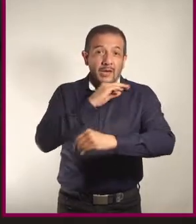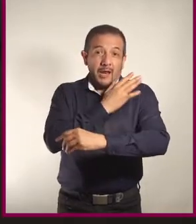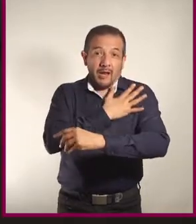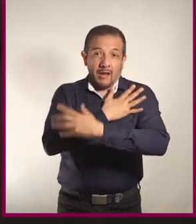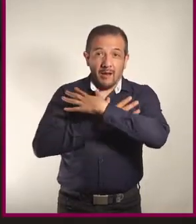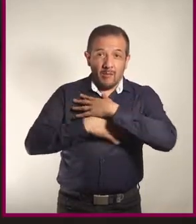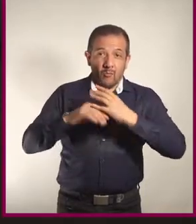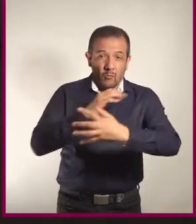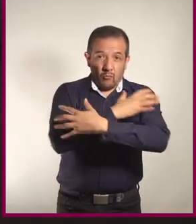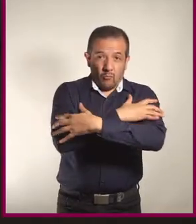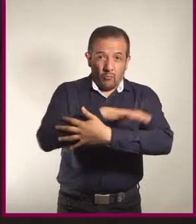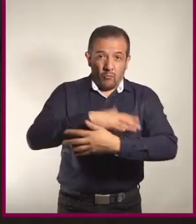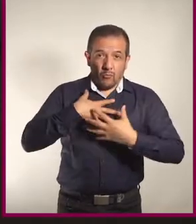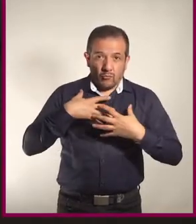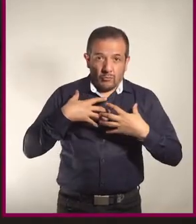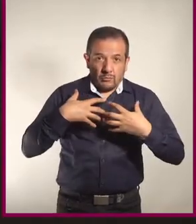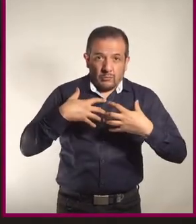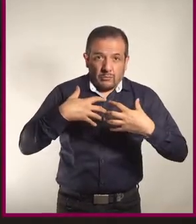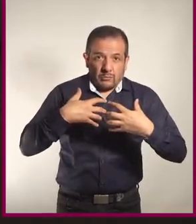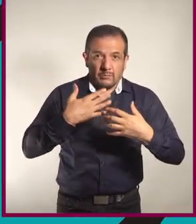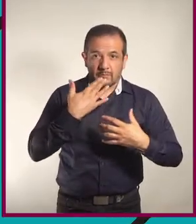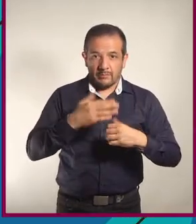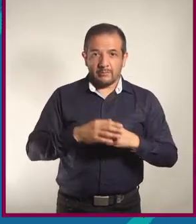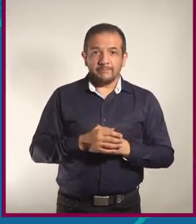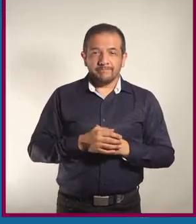lo suficiente afecta tu masa muscular.